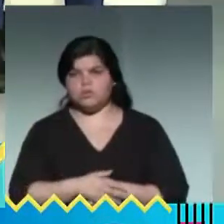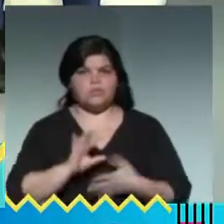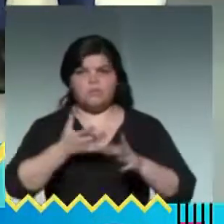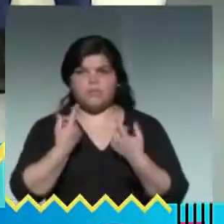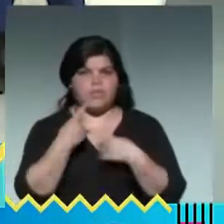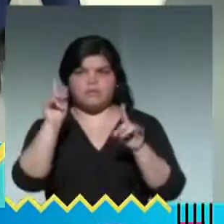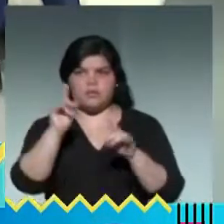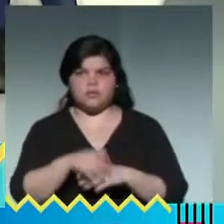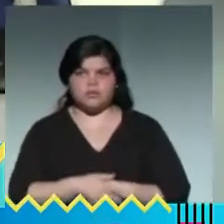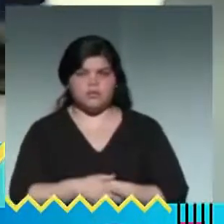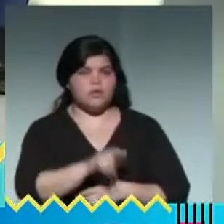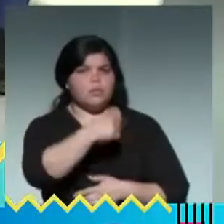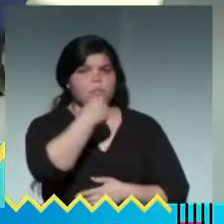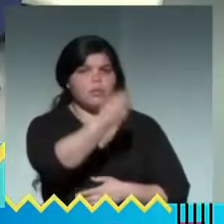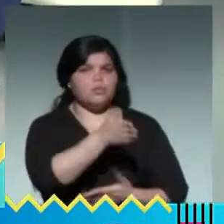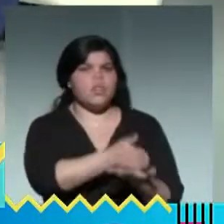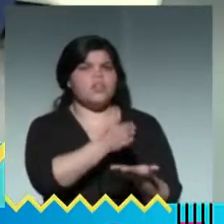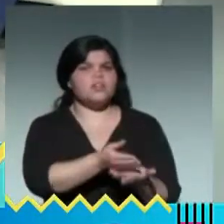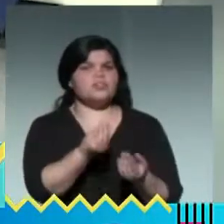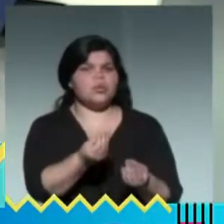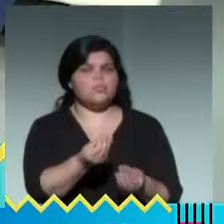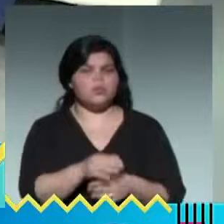Preguntarle a Francisco, a ver, ¿no? ¿Cómo mira, entra el derecho ahí? dos